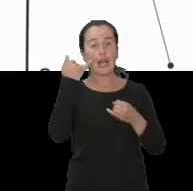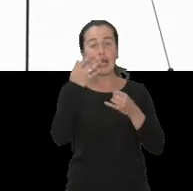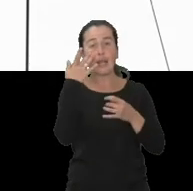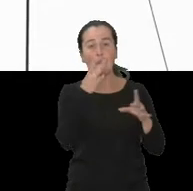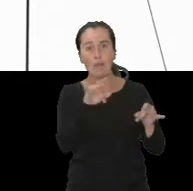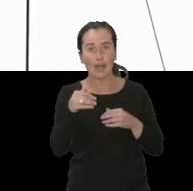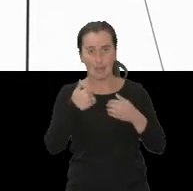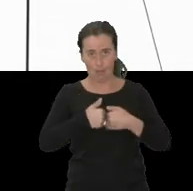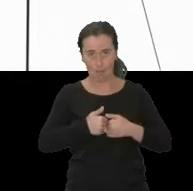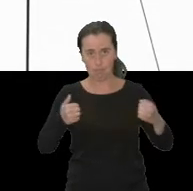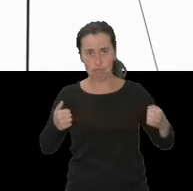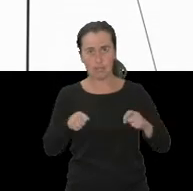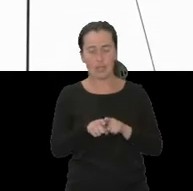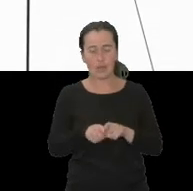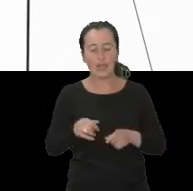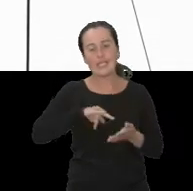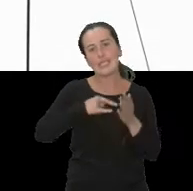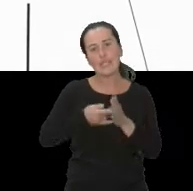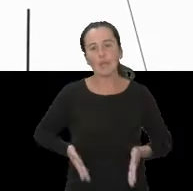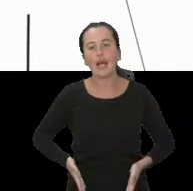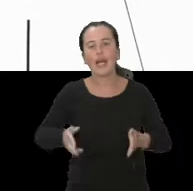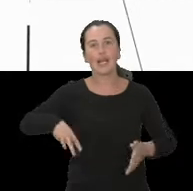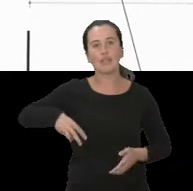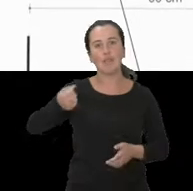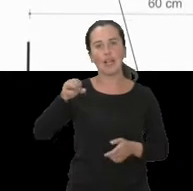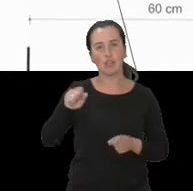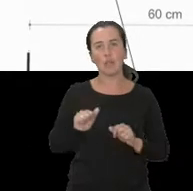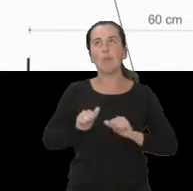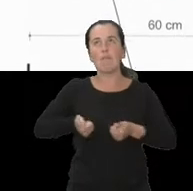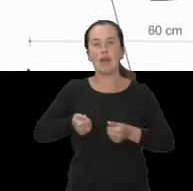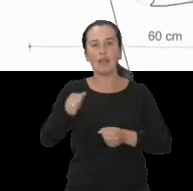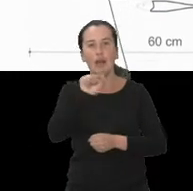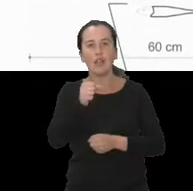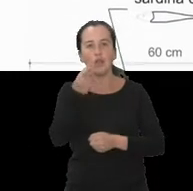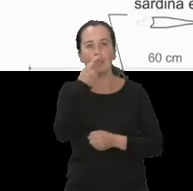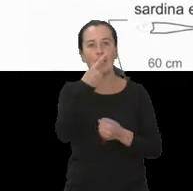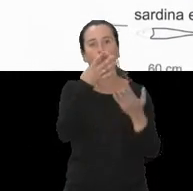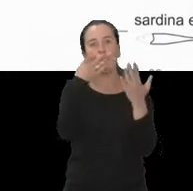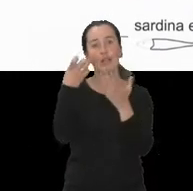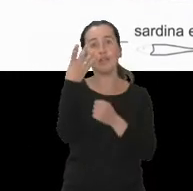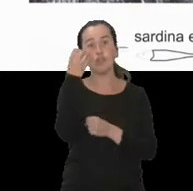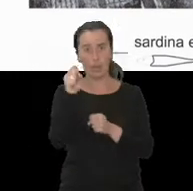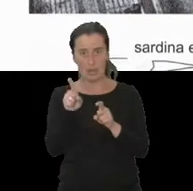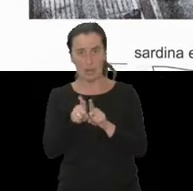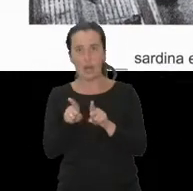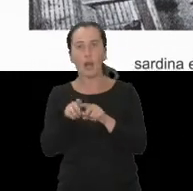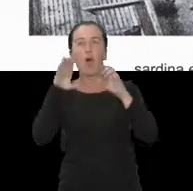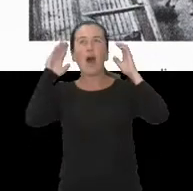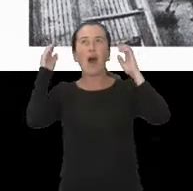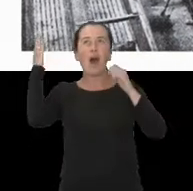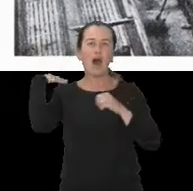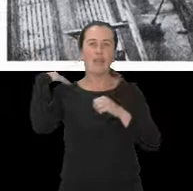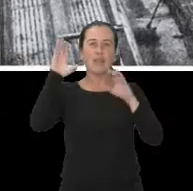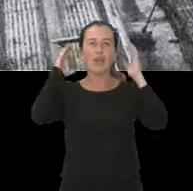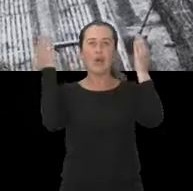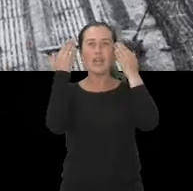manual realizado con el sistema de canales Masó, que se impone hacia 1940, fue considerado en el